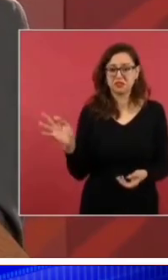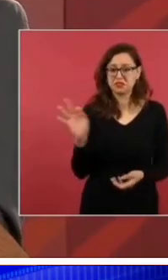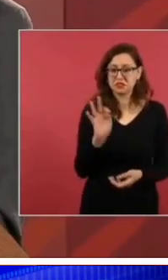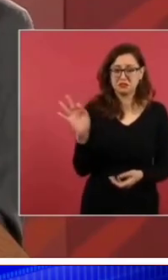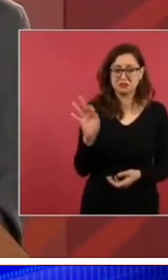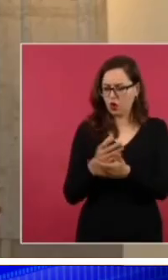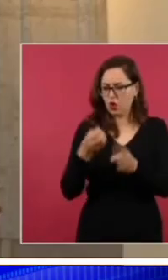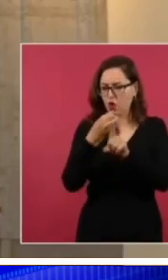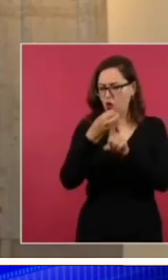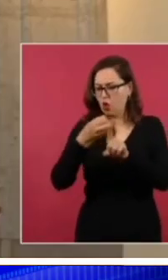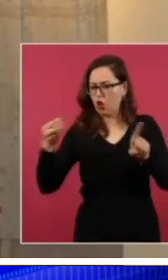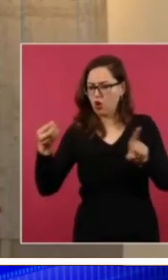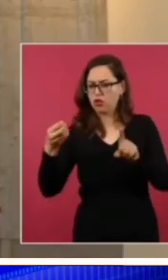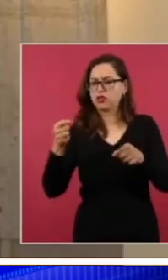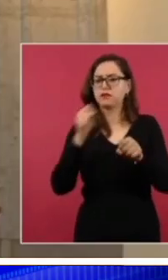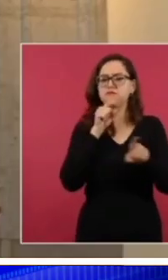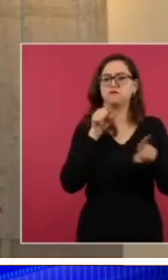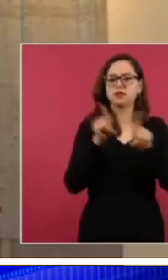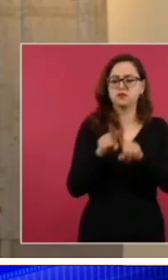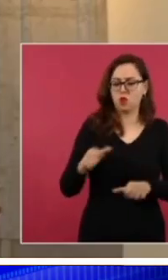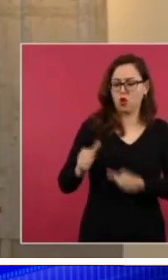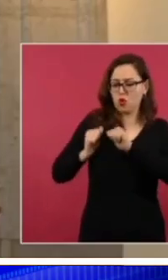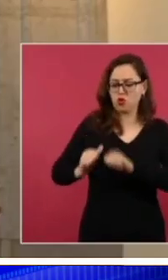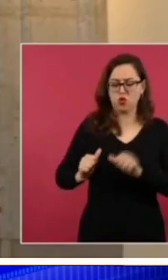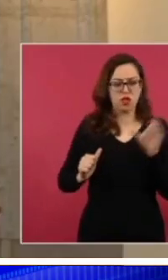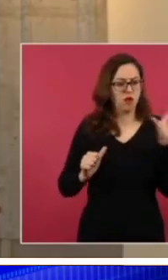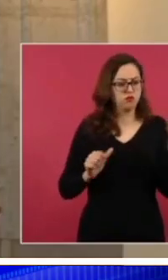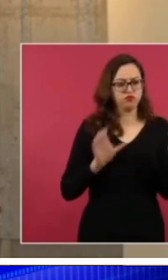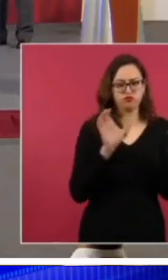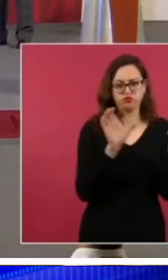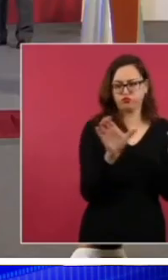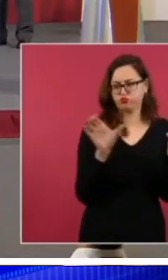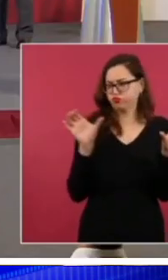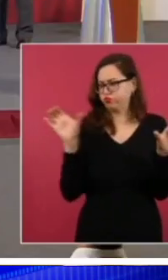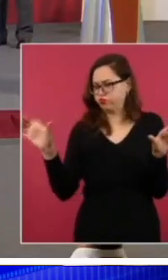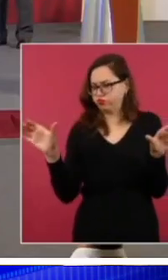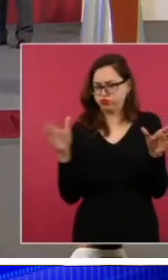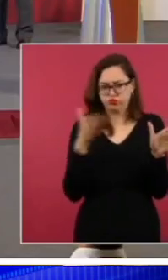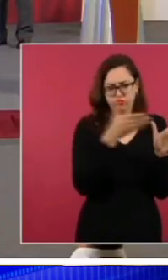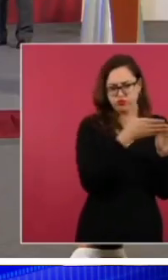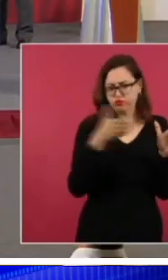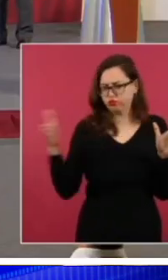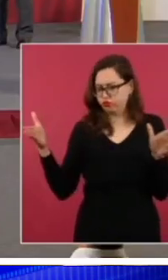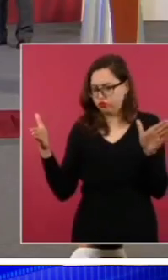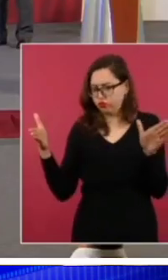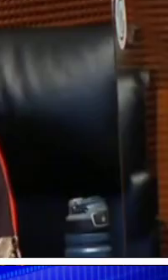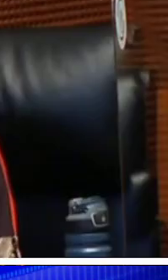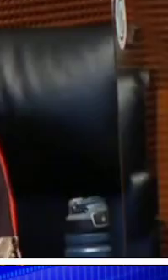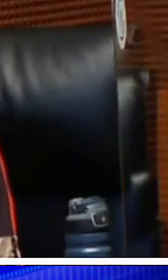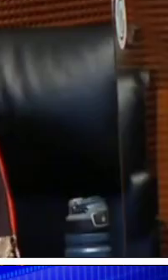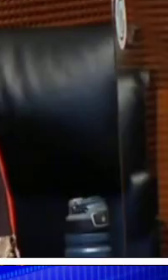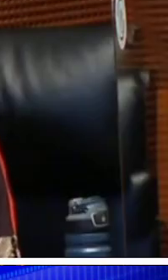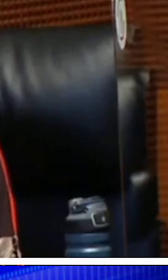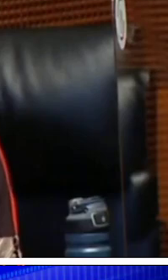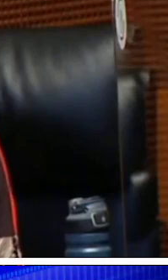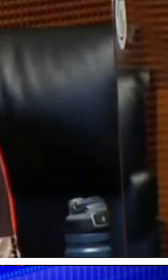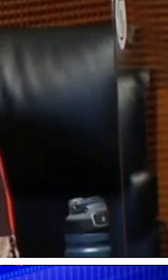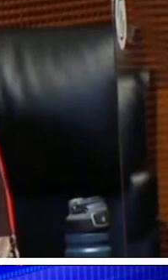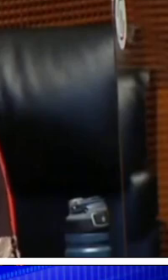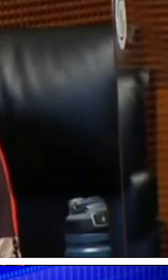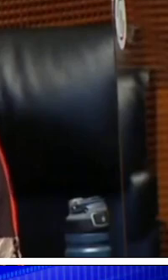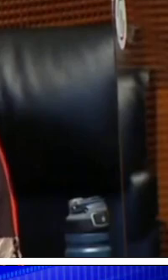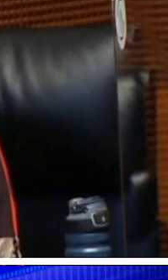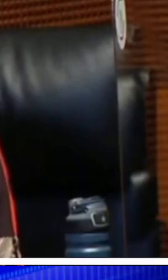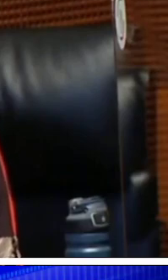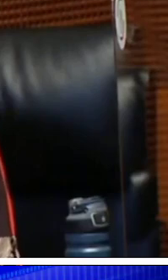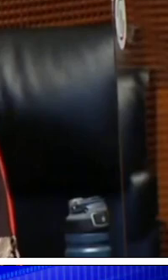vamos a arrancar en la cámara de senadores en algo que se ha venido mencionando desde hace mucho tiempo las tradiciones de ricardo monreal